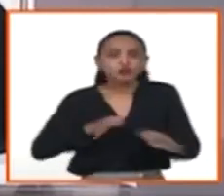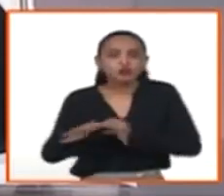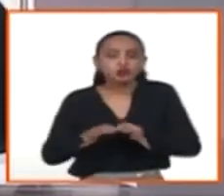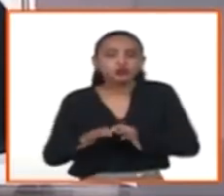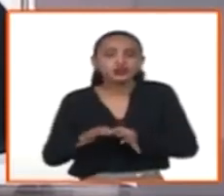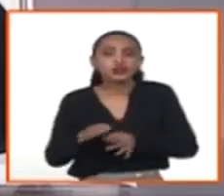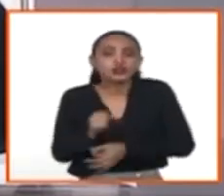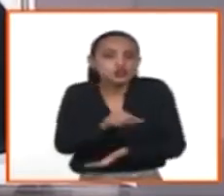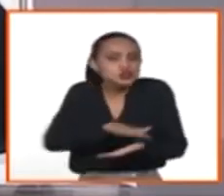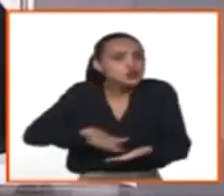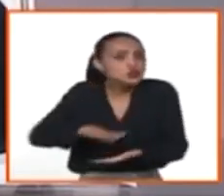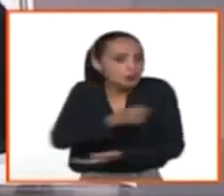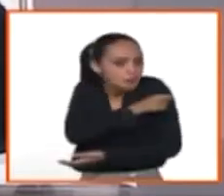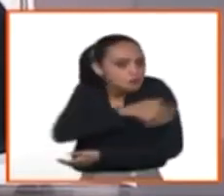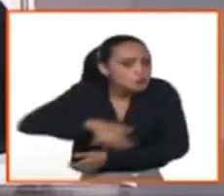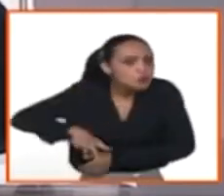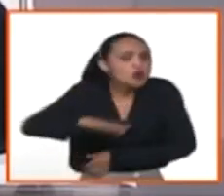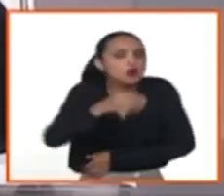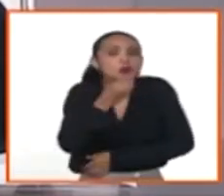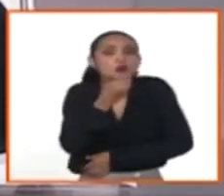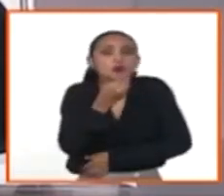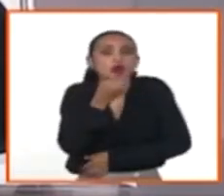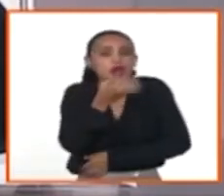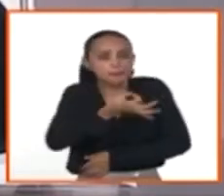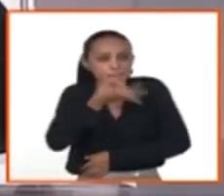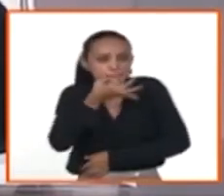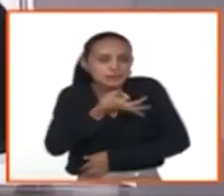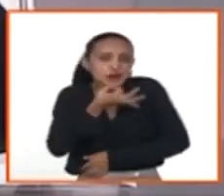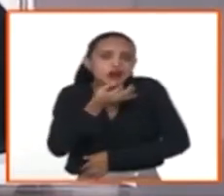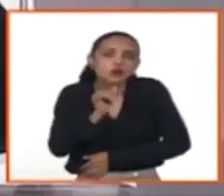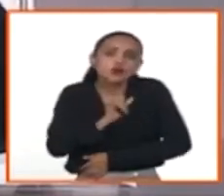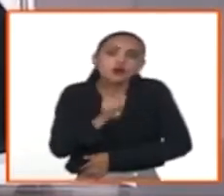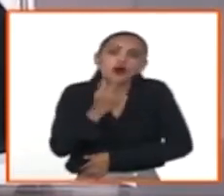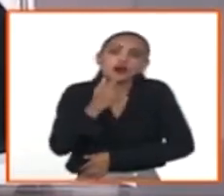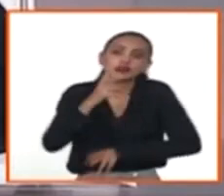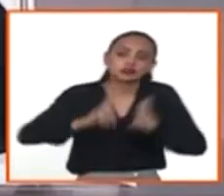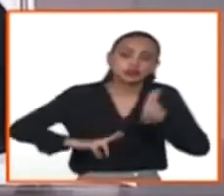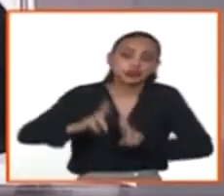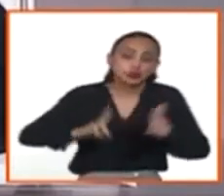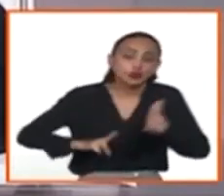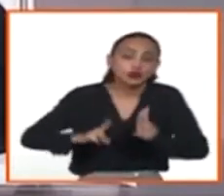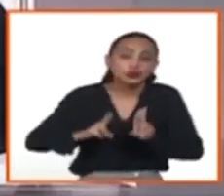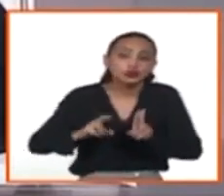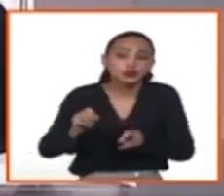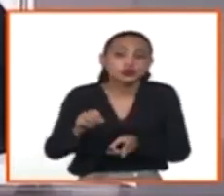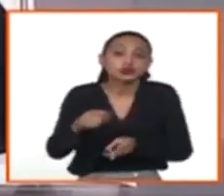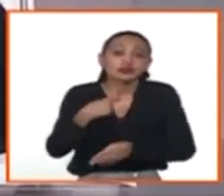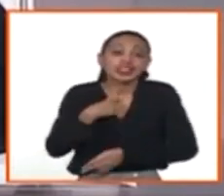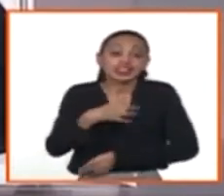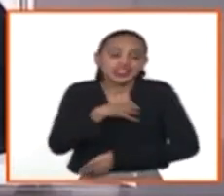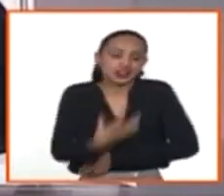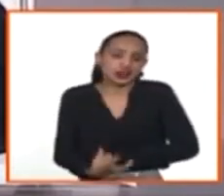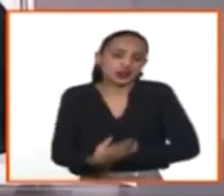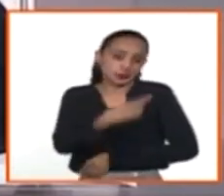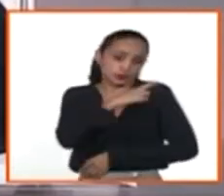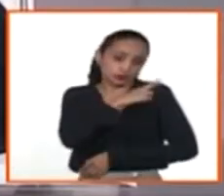sociedad civil forma parte de los sistemas alimentarios locales y tiene una fuerte responsabilidad social para el